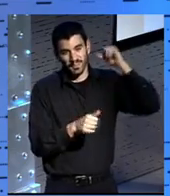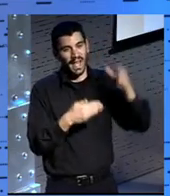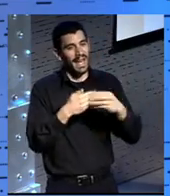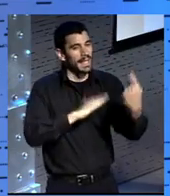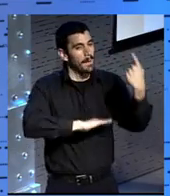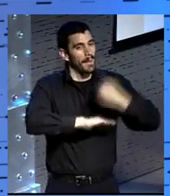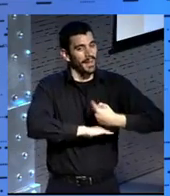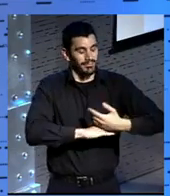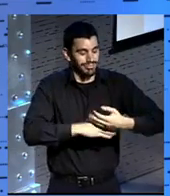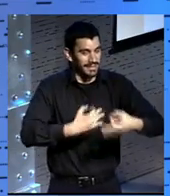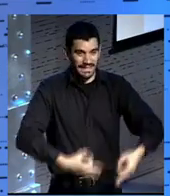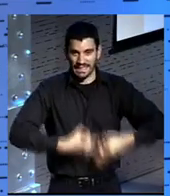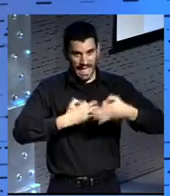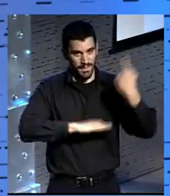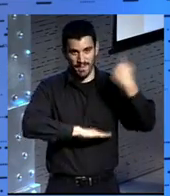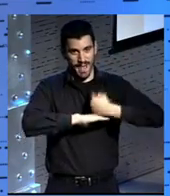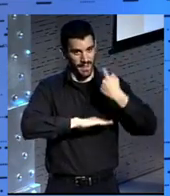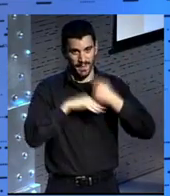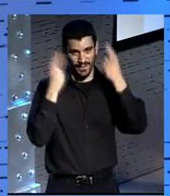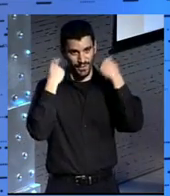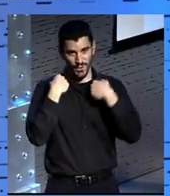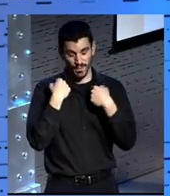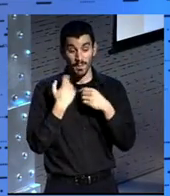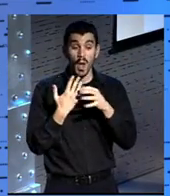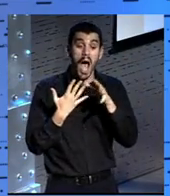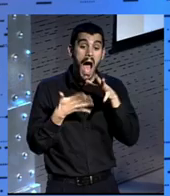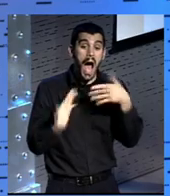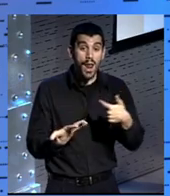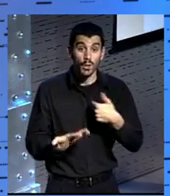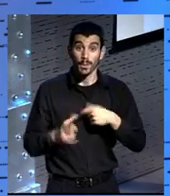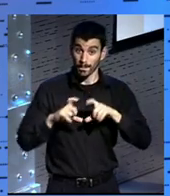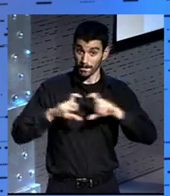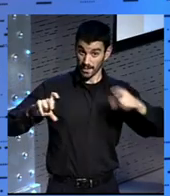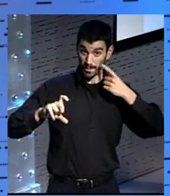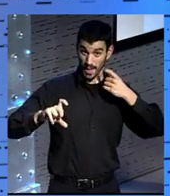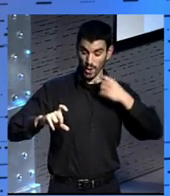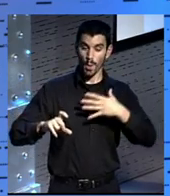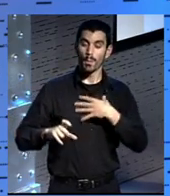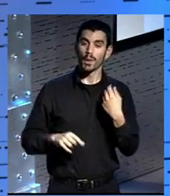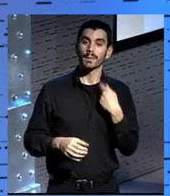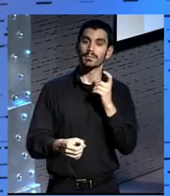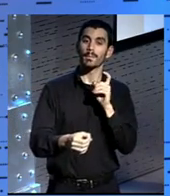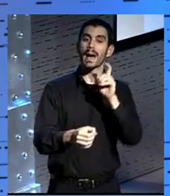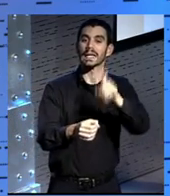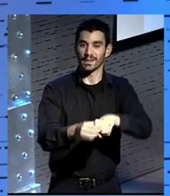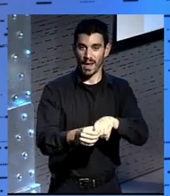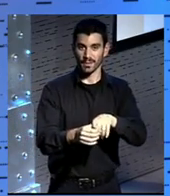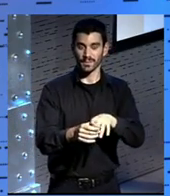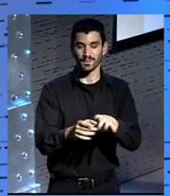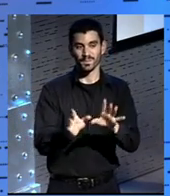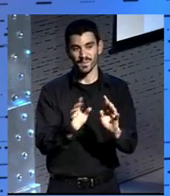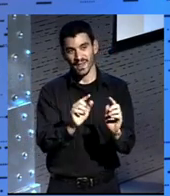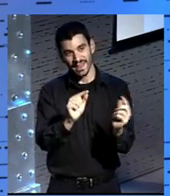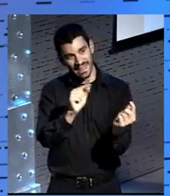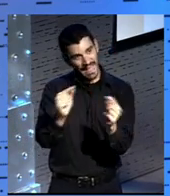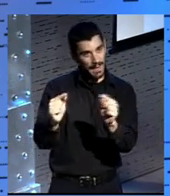Ahora lo que nosotros tenemos es la capacidad incluso de manifestarnos, ¿no? Y no digo yo de debatir, porque no nos hemos,